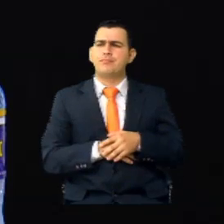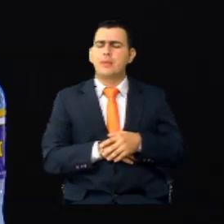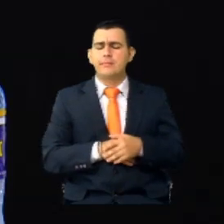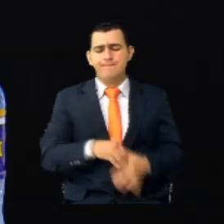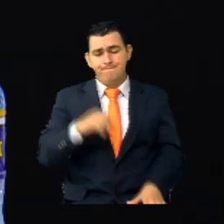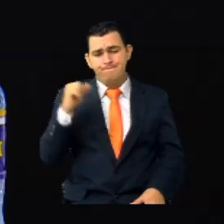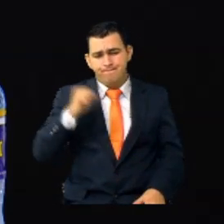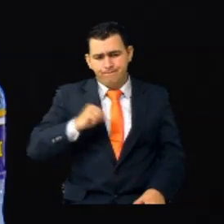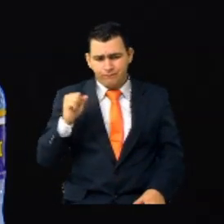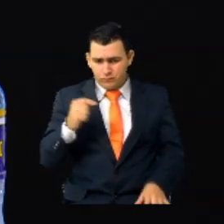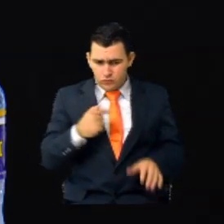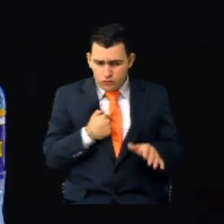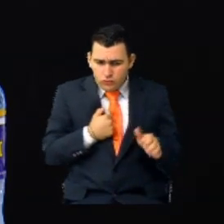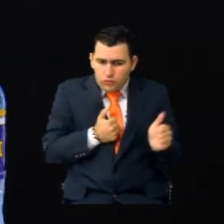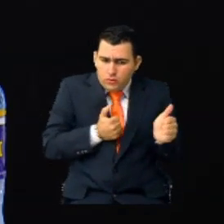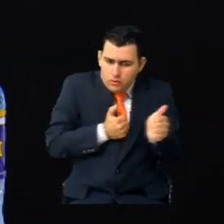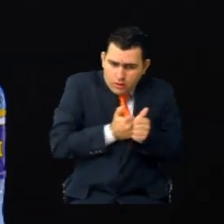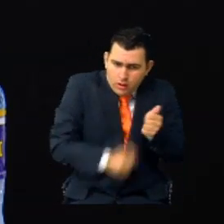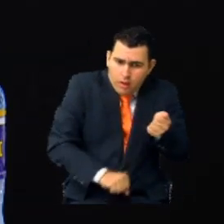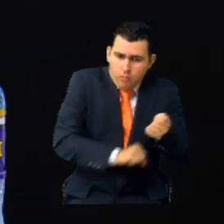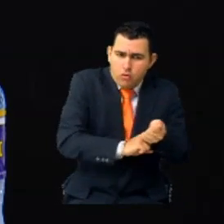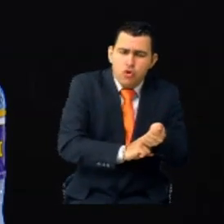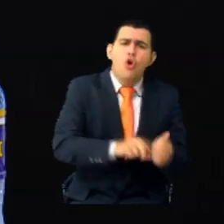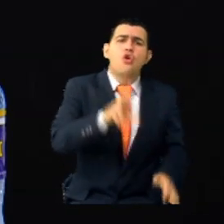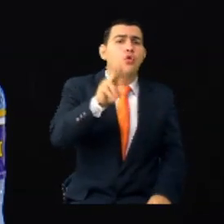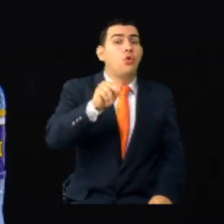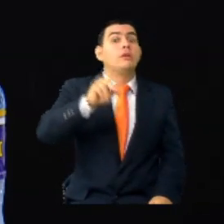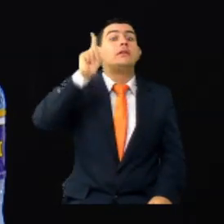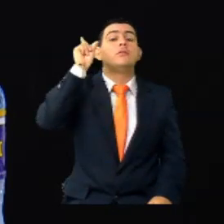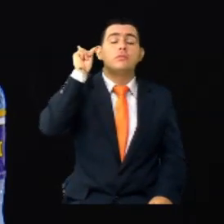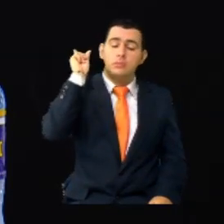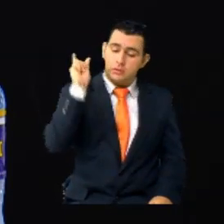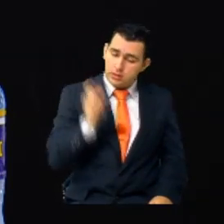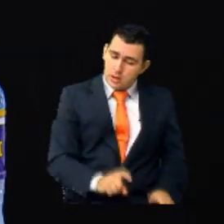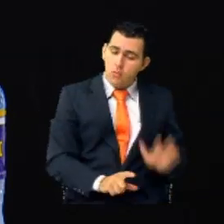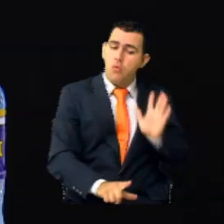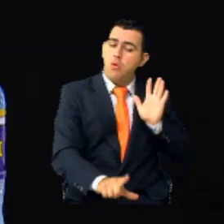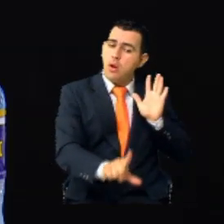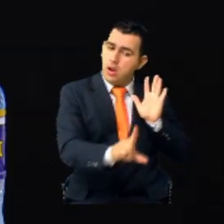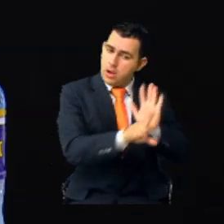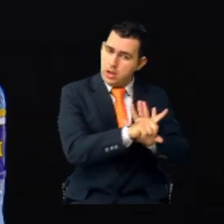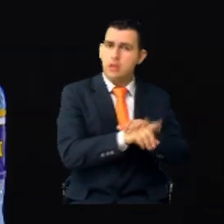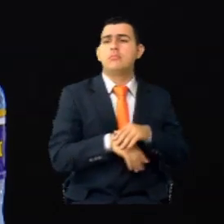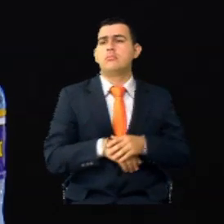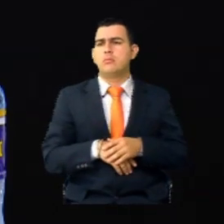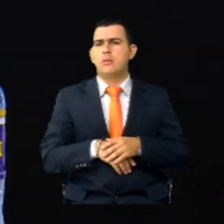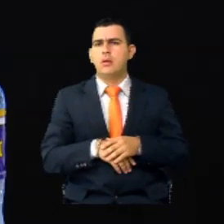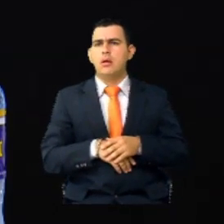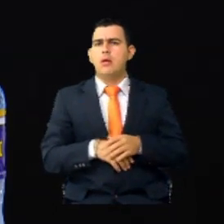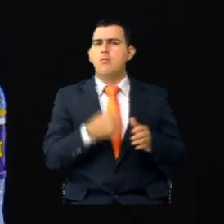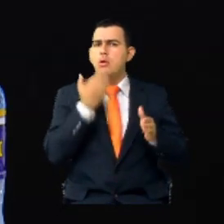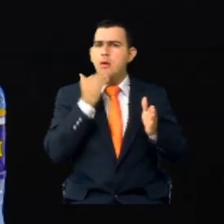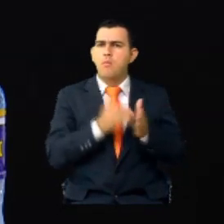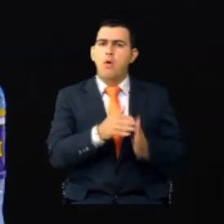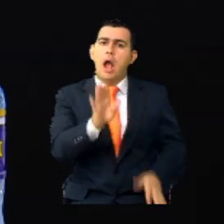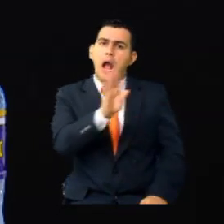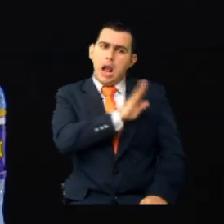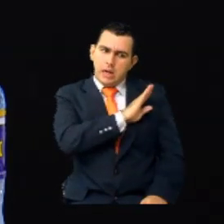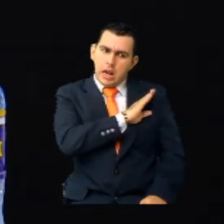que garantía o compromiso, será mi deber constitucional y legal. Una alcaldesa que sea coherente con